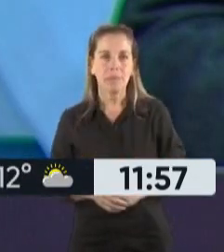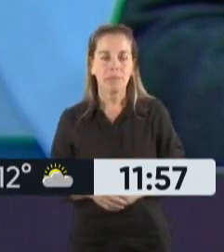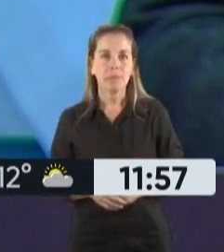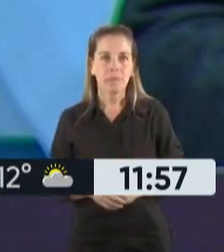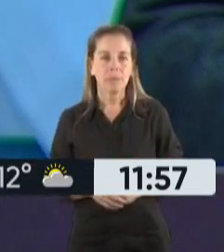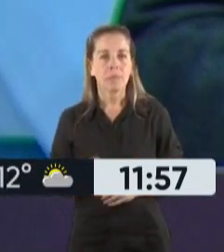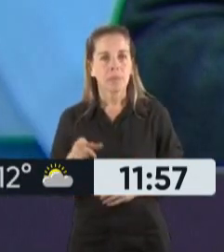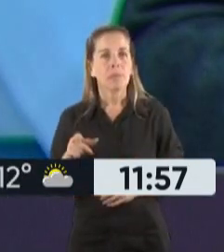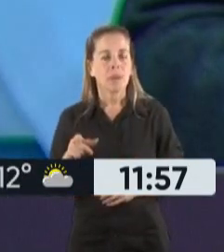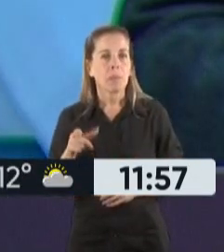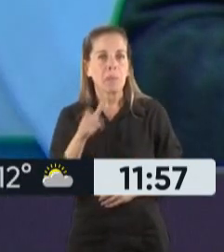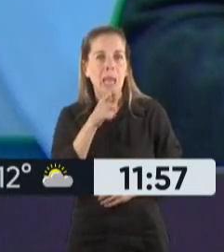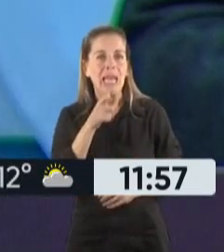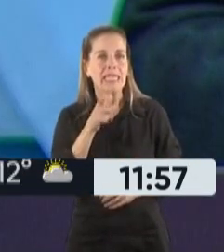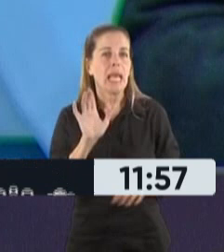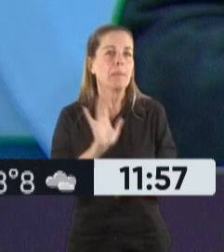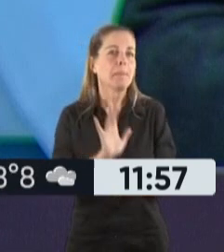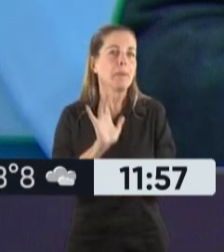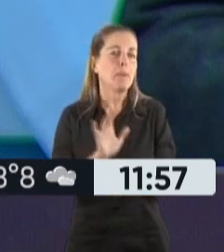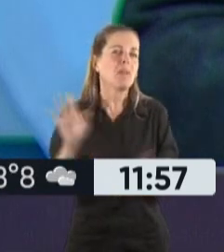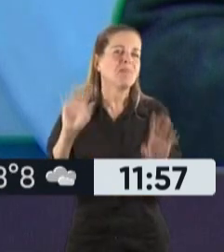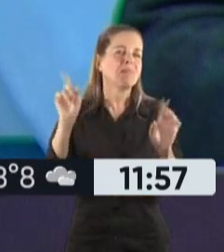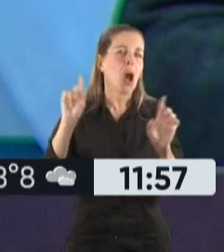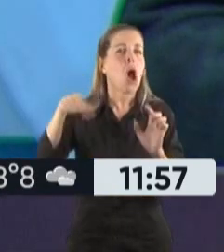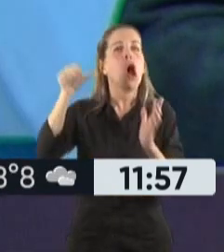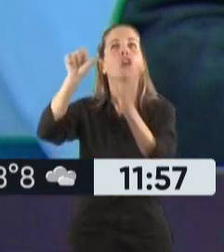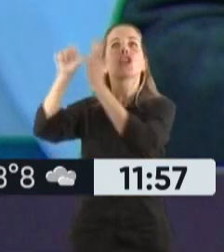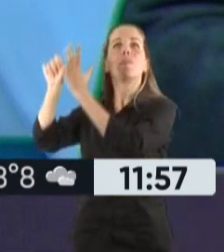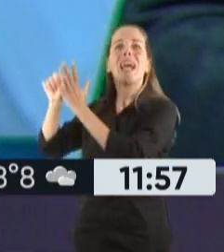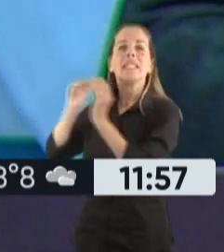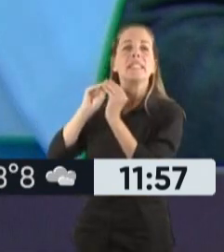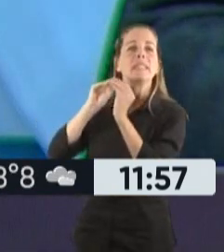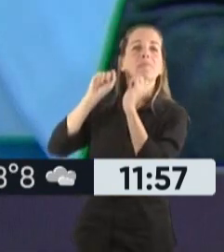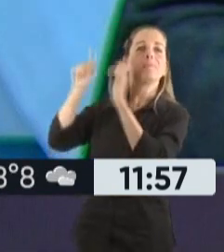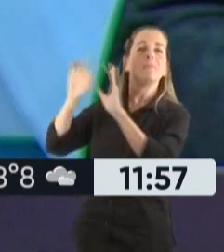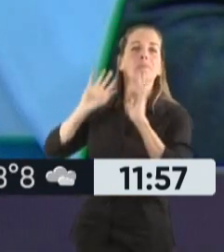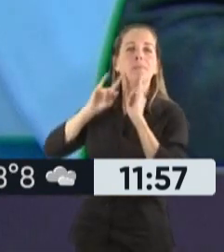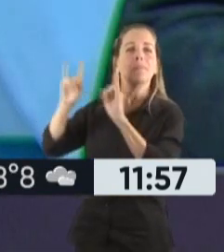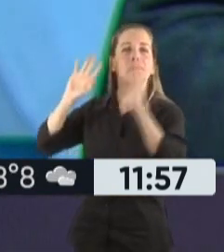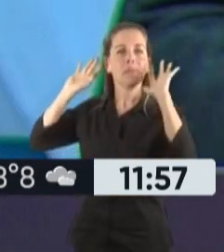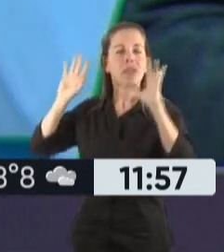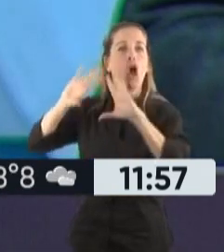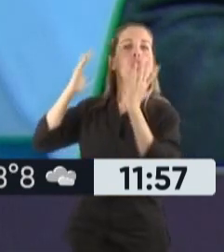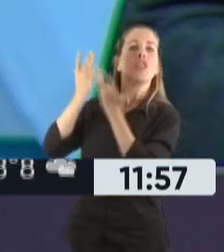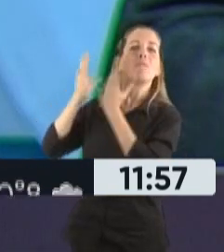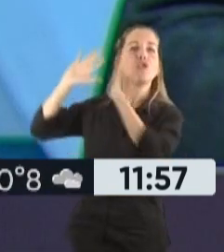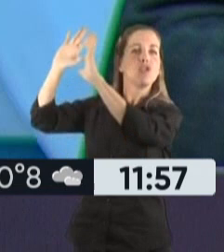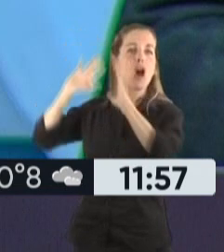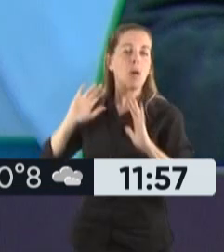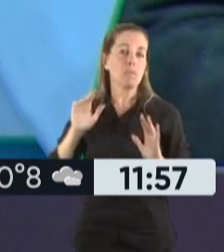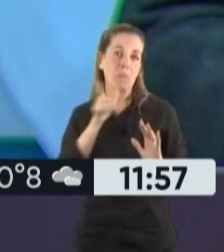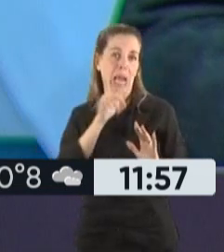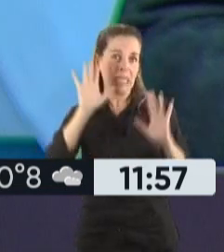Y eso que parecía muy lejano, parecía que ser un problema del mundo